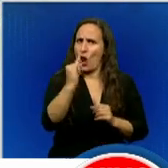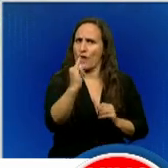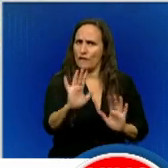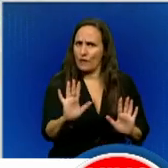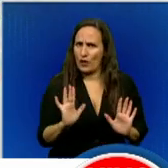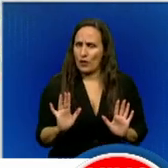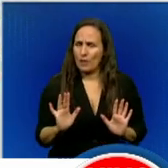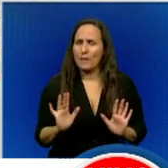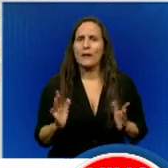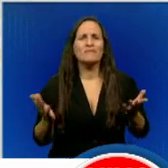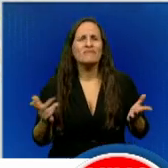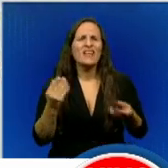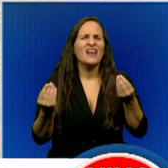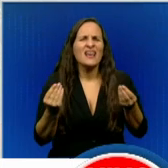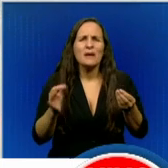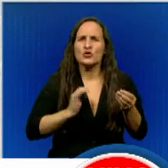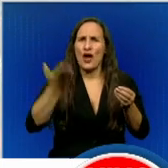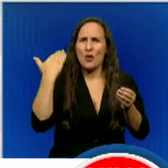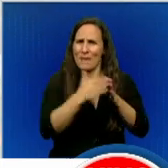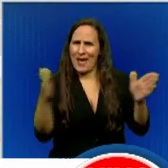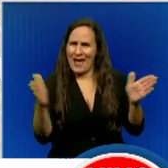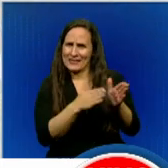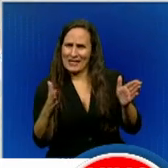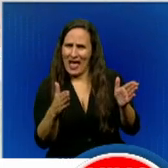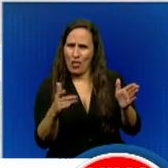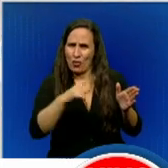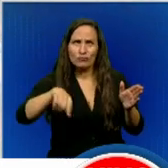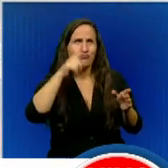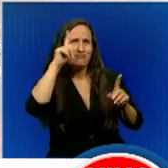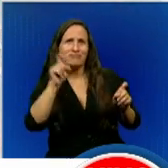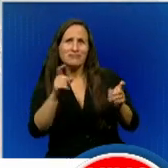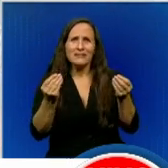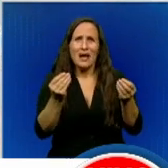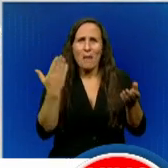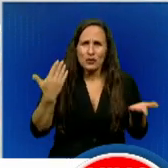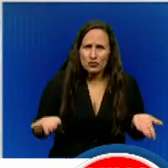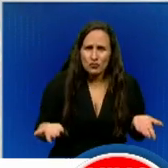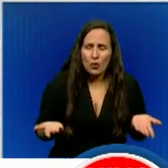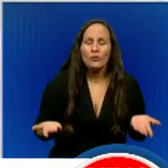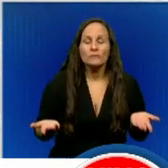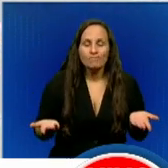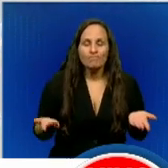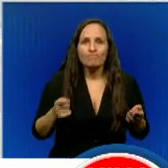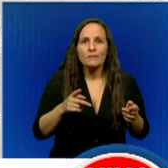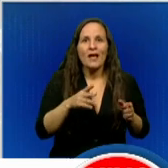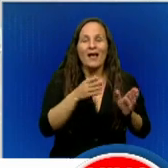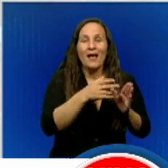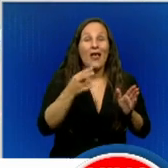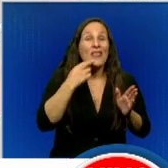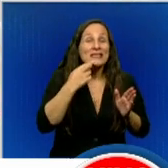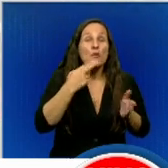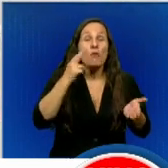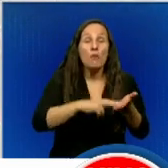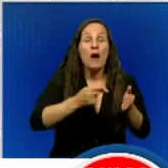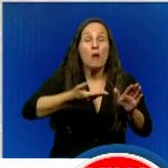qué pasó entonces en el año 2020 es la pregunta que surgen o qué pasó bueno estos 19 aumentos de